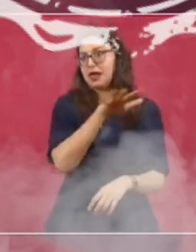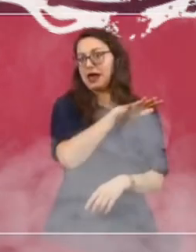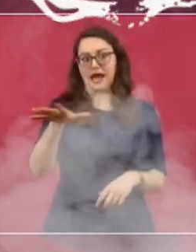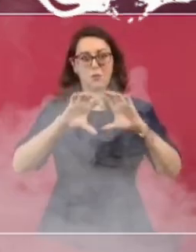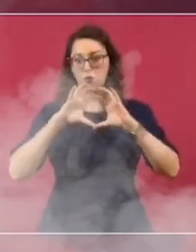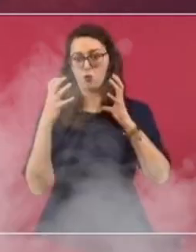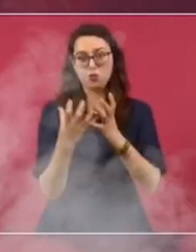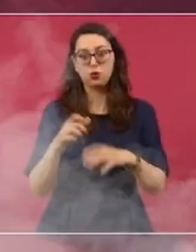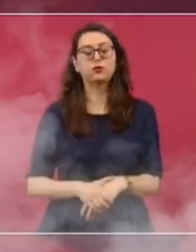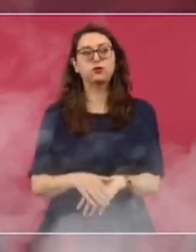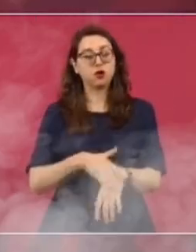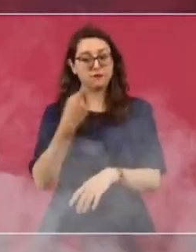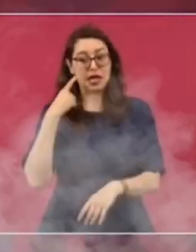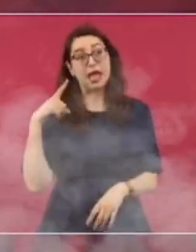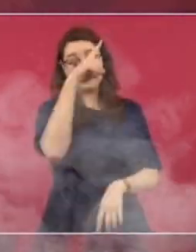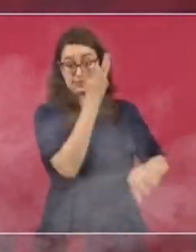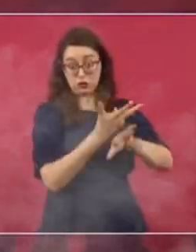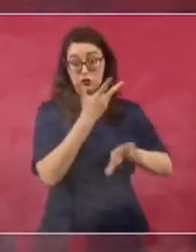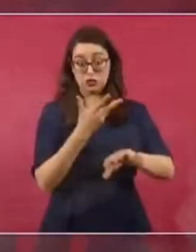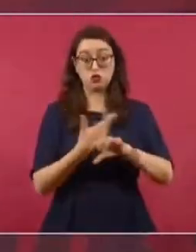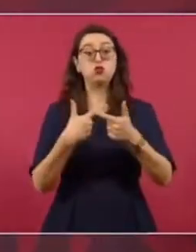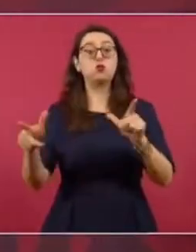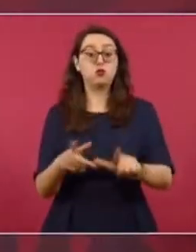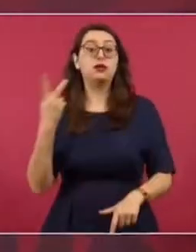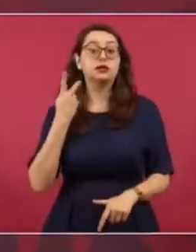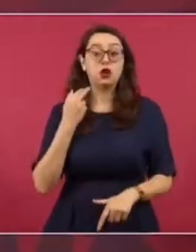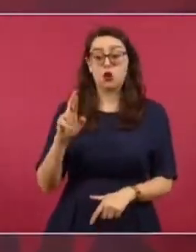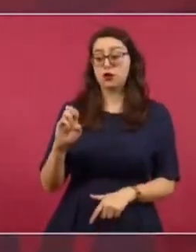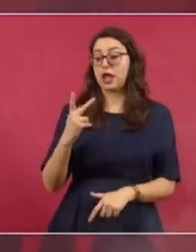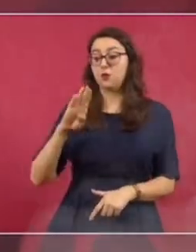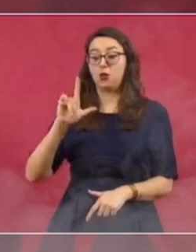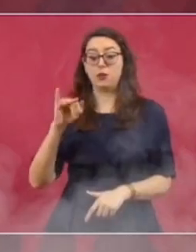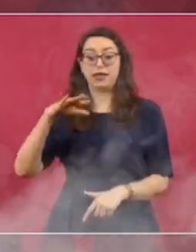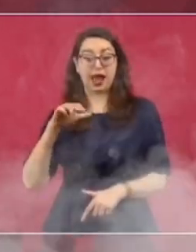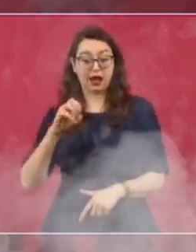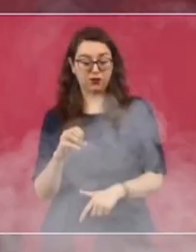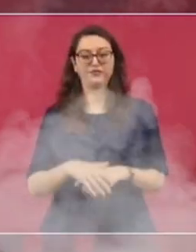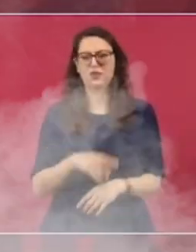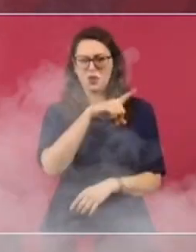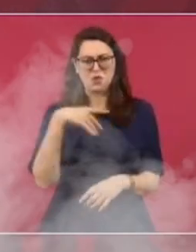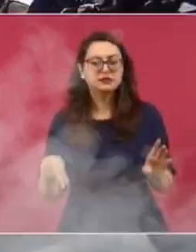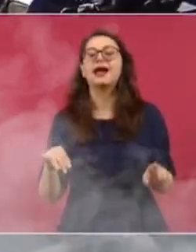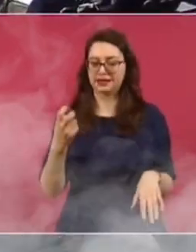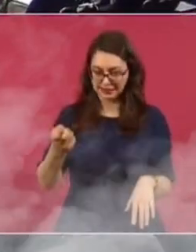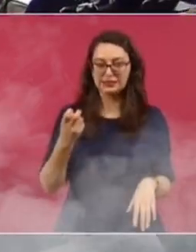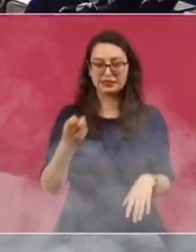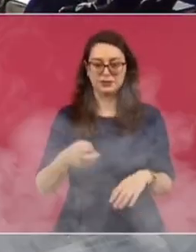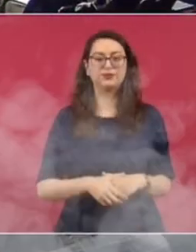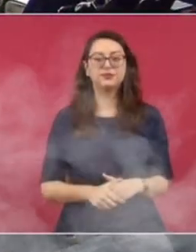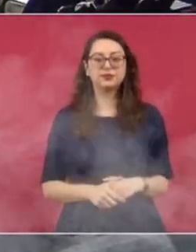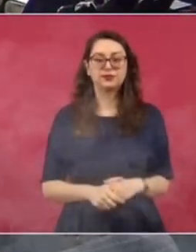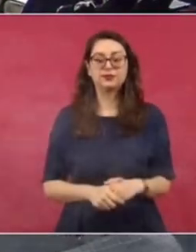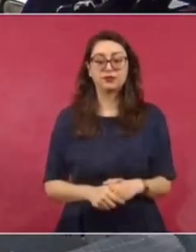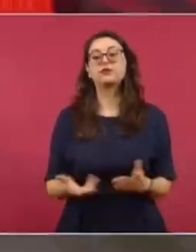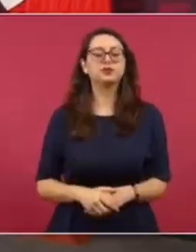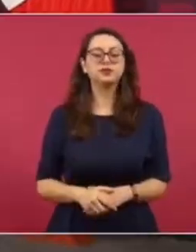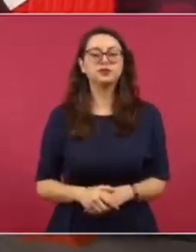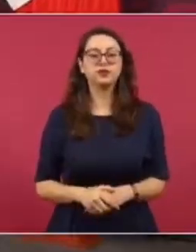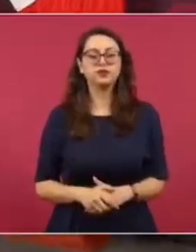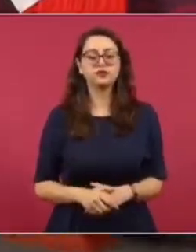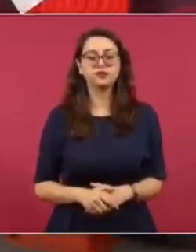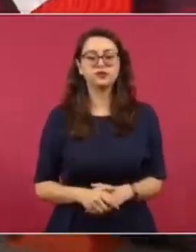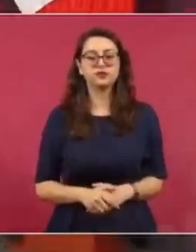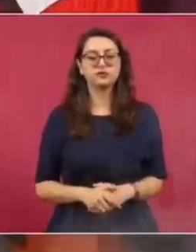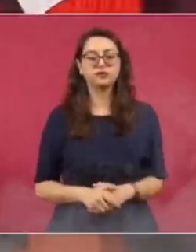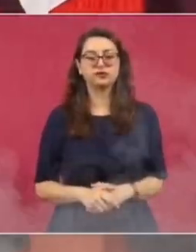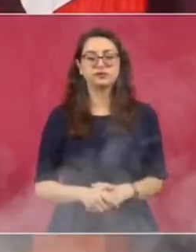hay un senador republicano de Estados Unidos, muy influyente, muy poderoso. Este señor Graham se ha